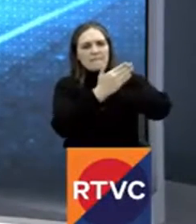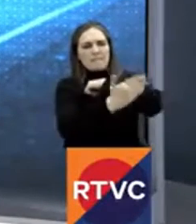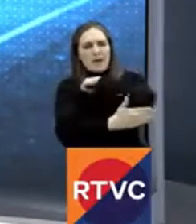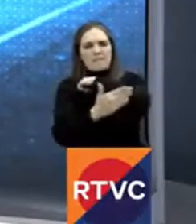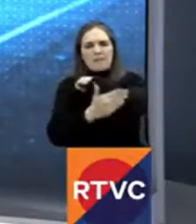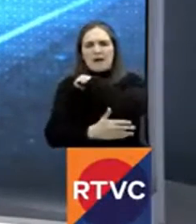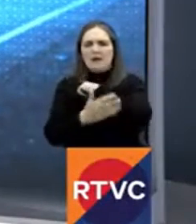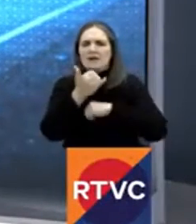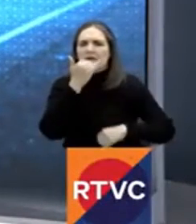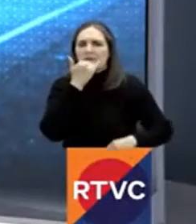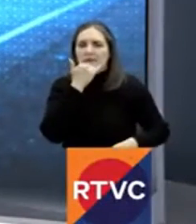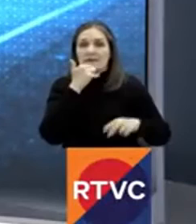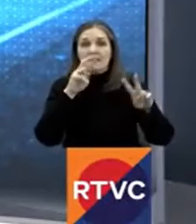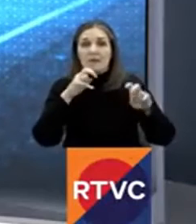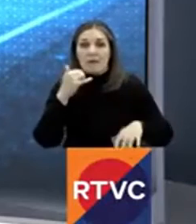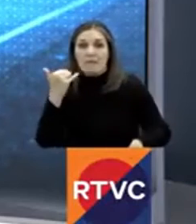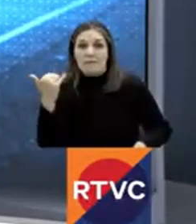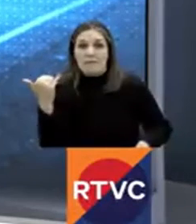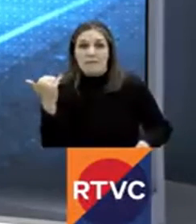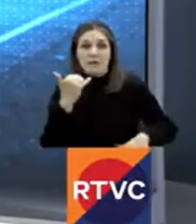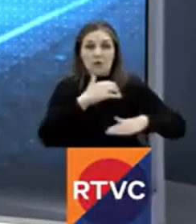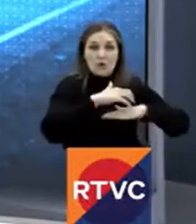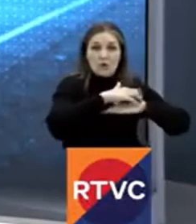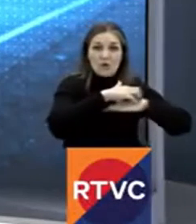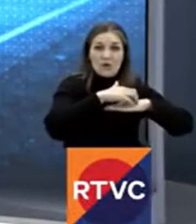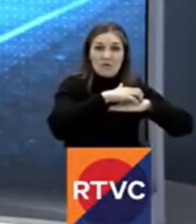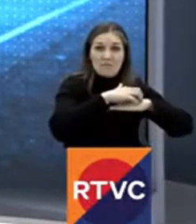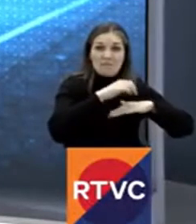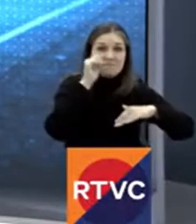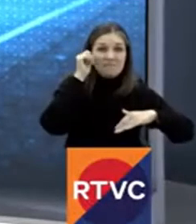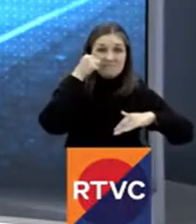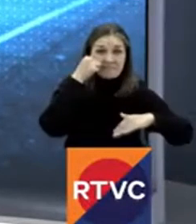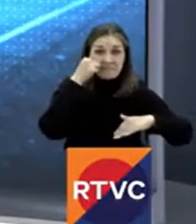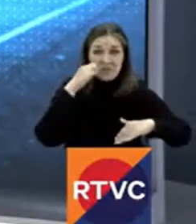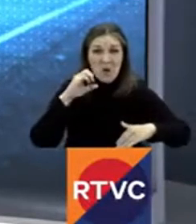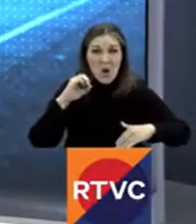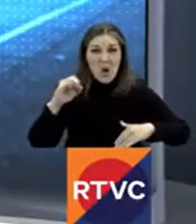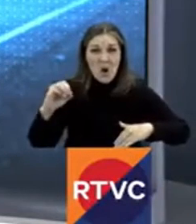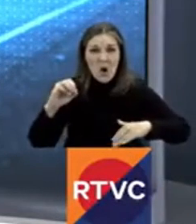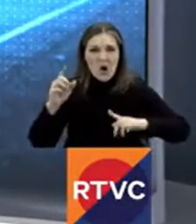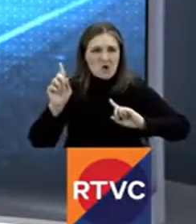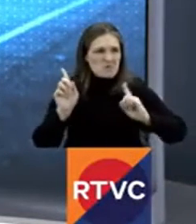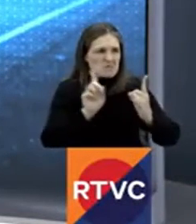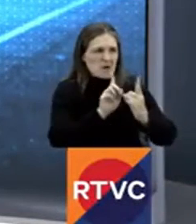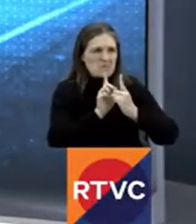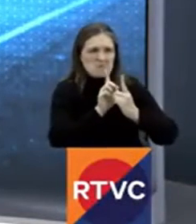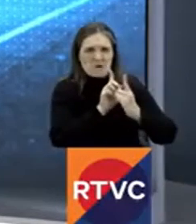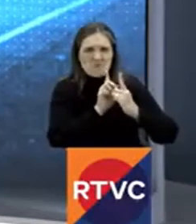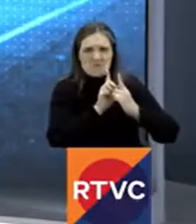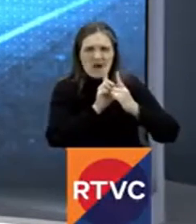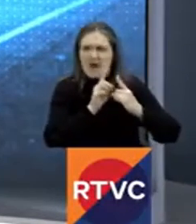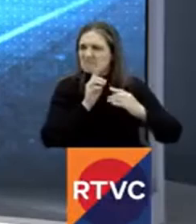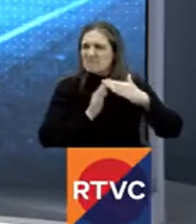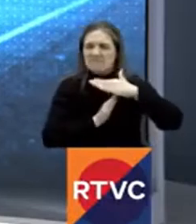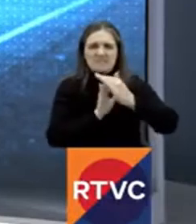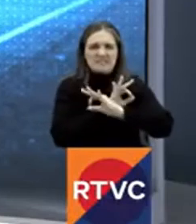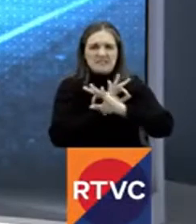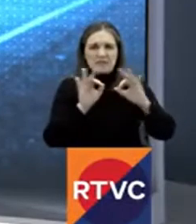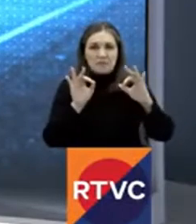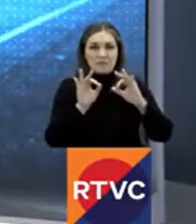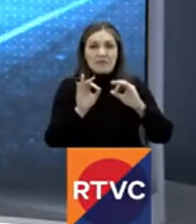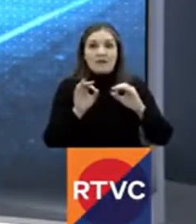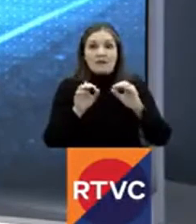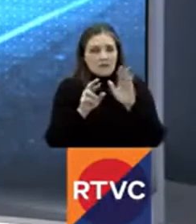partido pactado entre Tolima y Millonarios el pasado domingo. En RTVC Noticias les explicamos los 3 puntos importantes de la